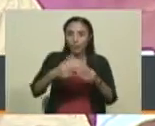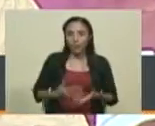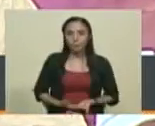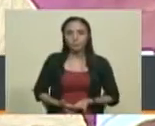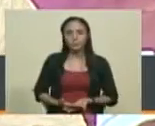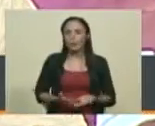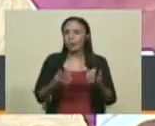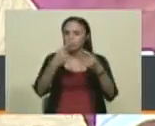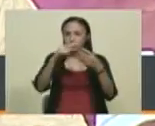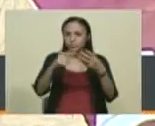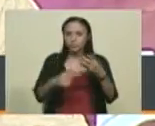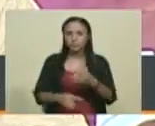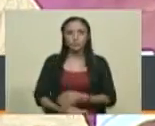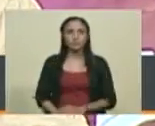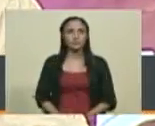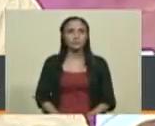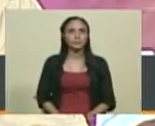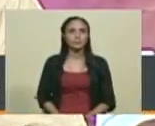Belarus.